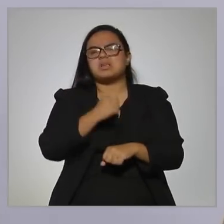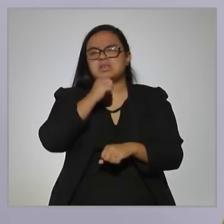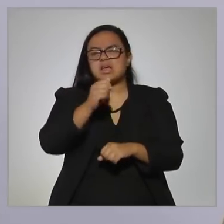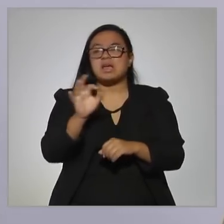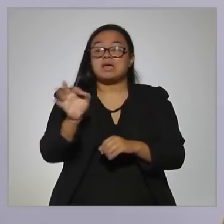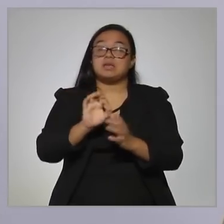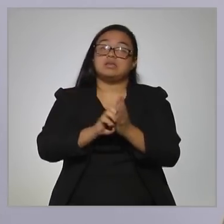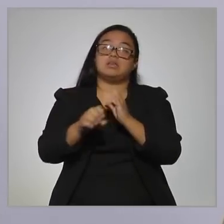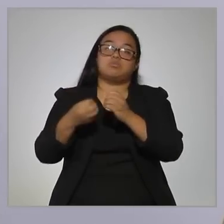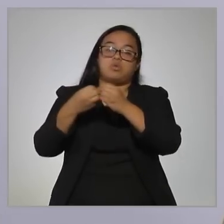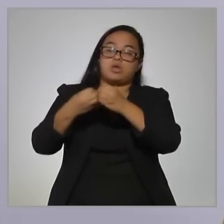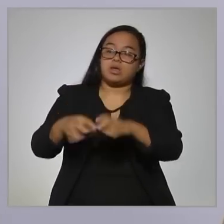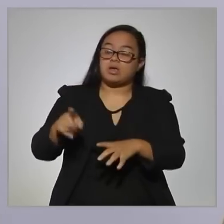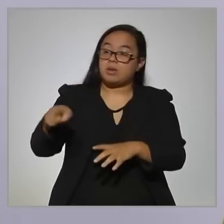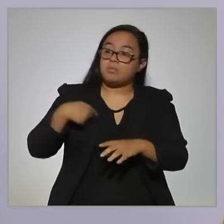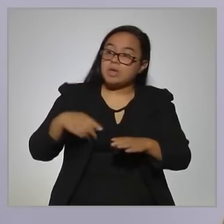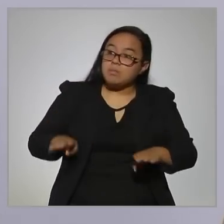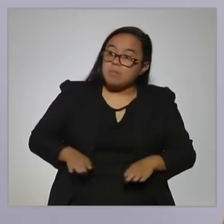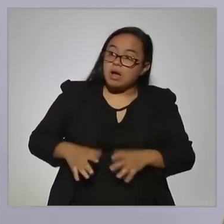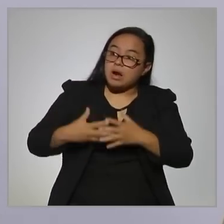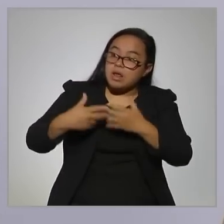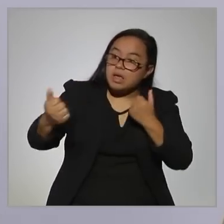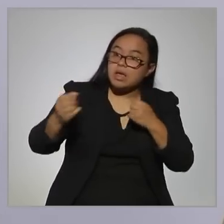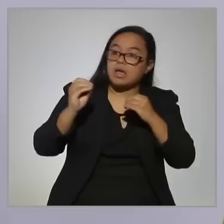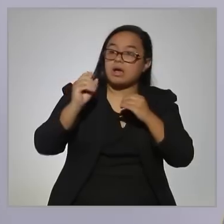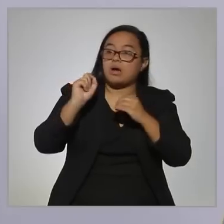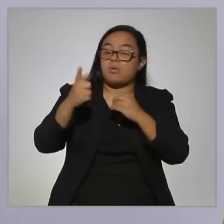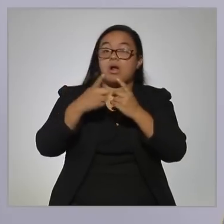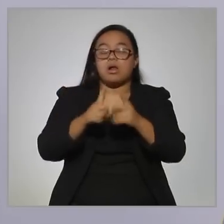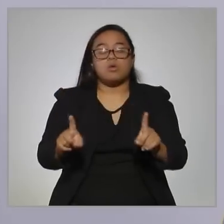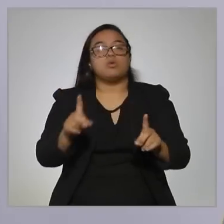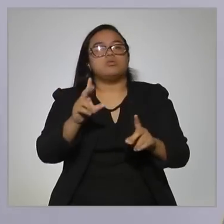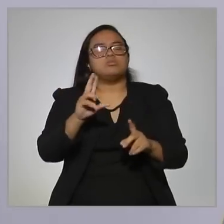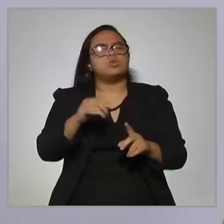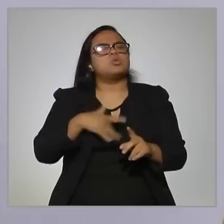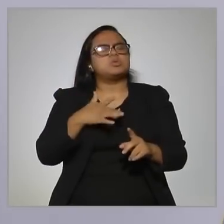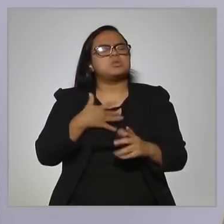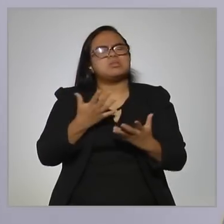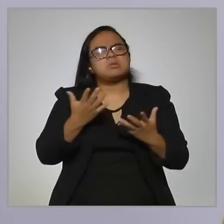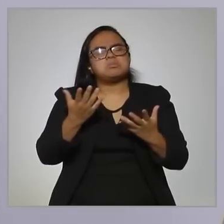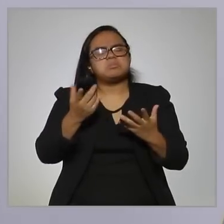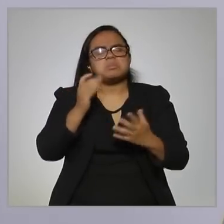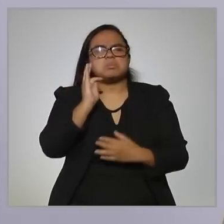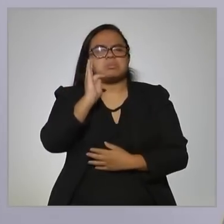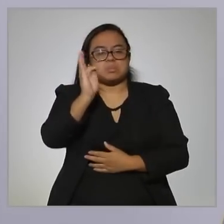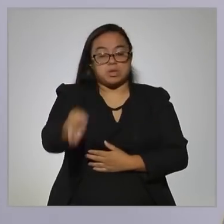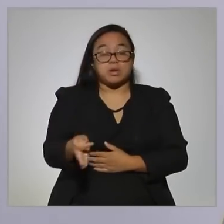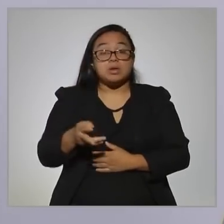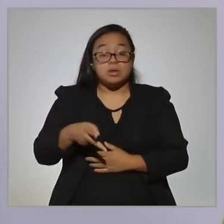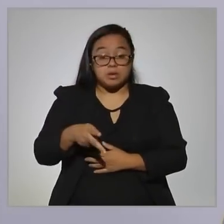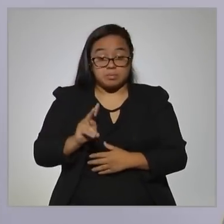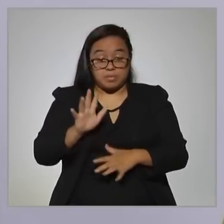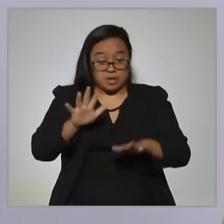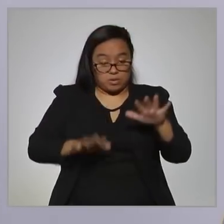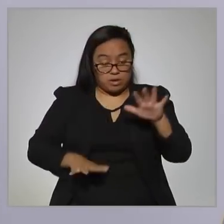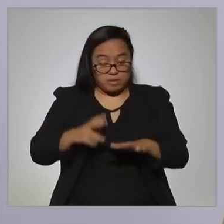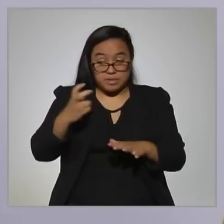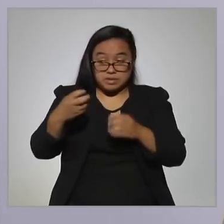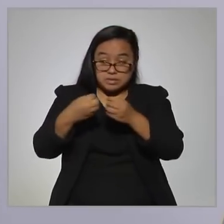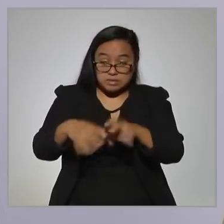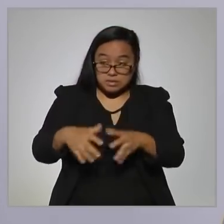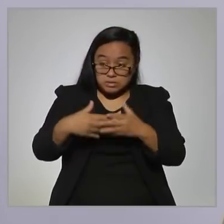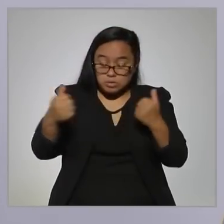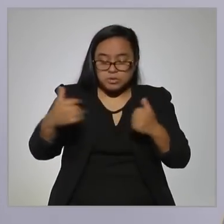importante como la de una pareja, ¿no? Pero también sabemos que a veces es más difícil soportar las